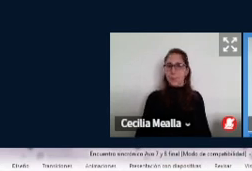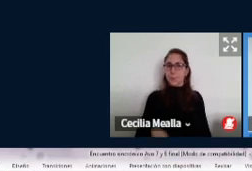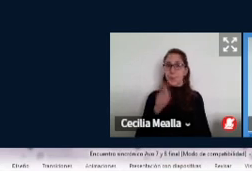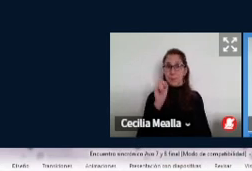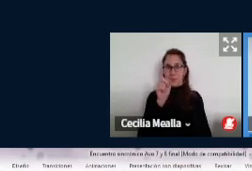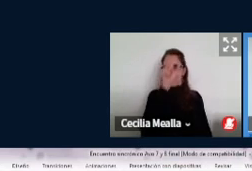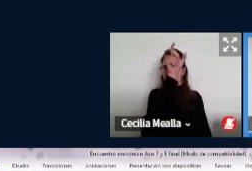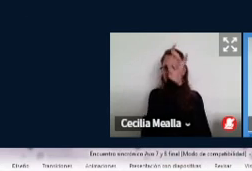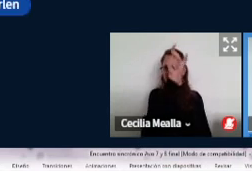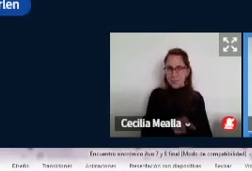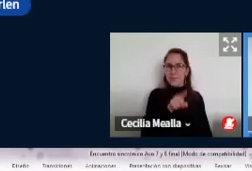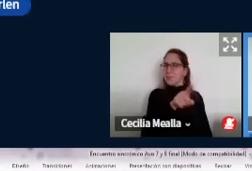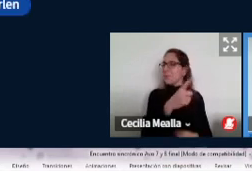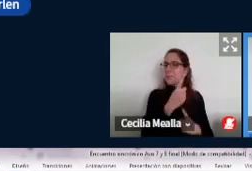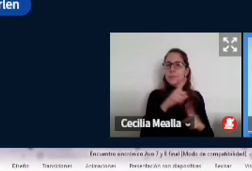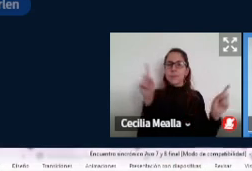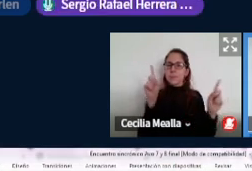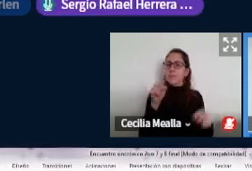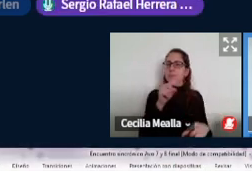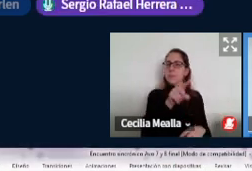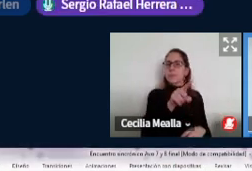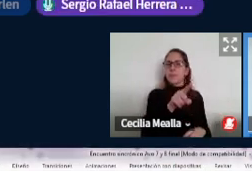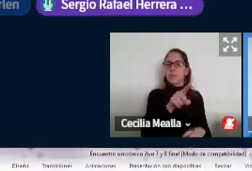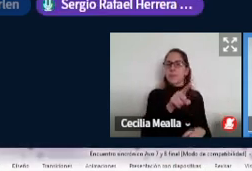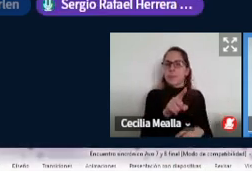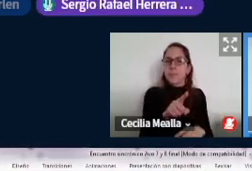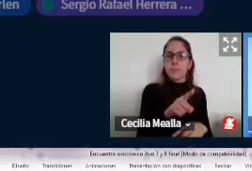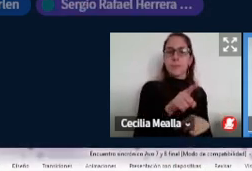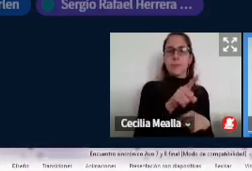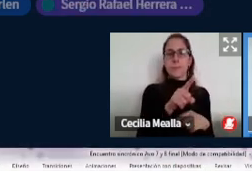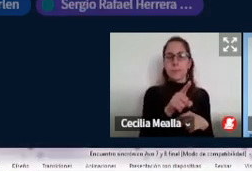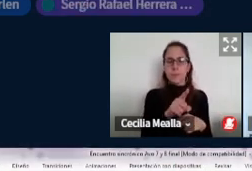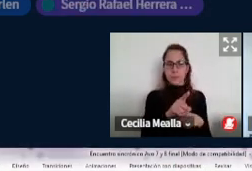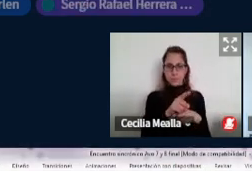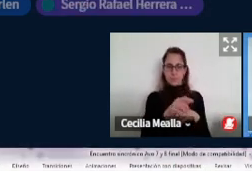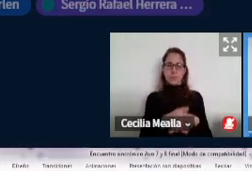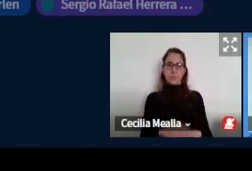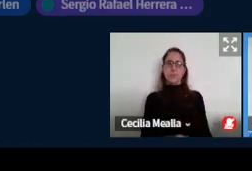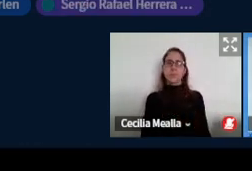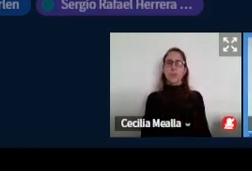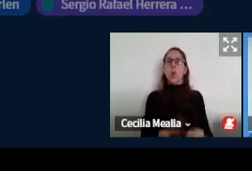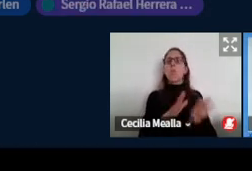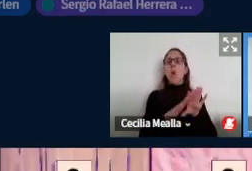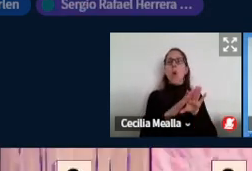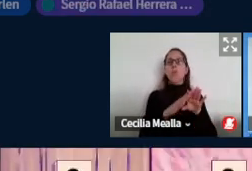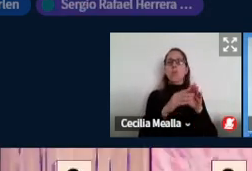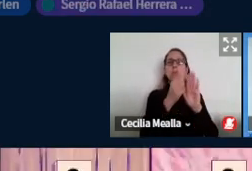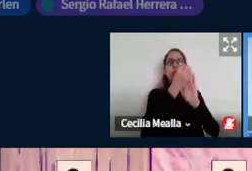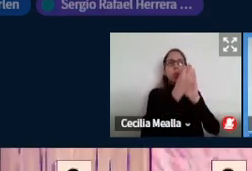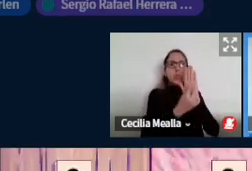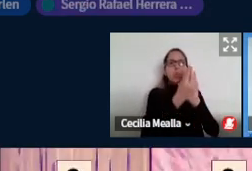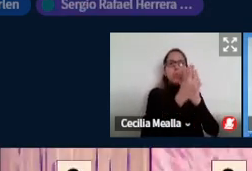A esta, que son así, bien, Cilíndrica. claro,